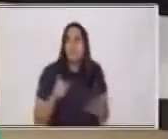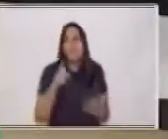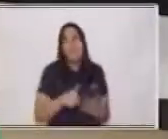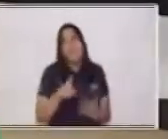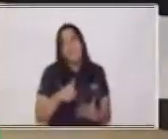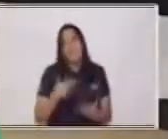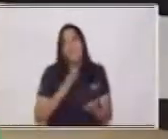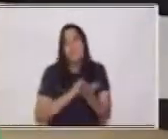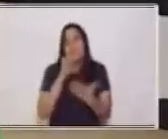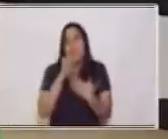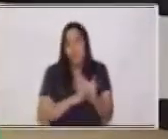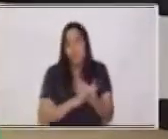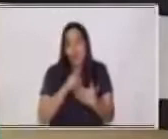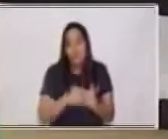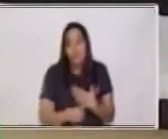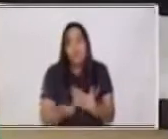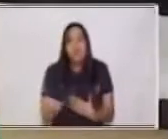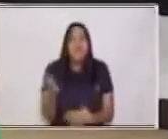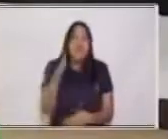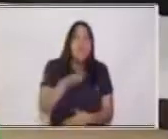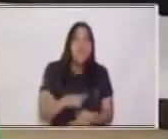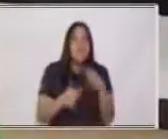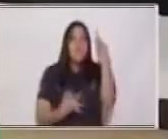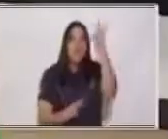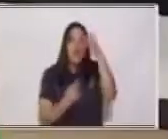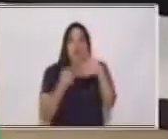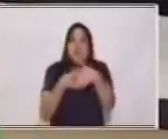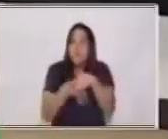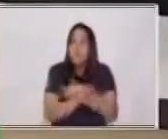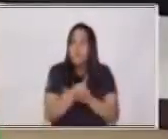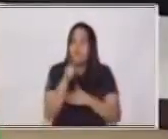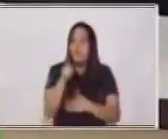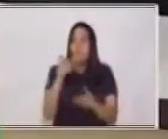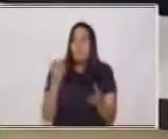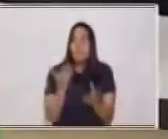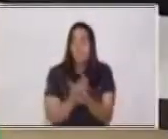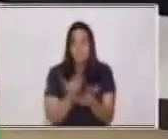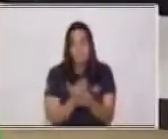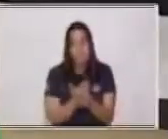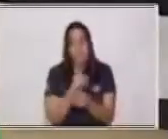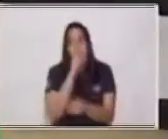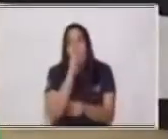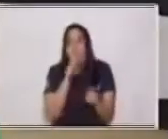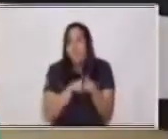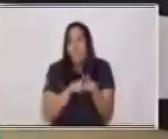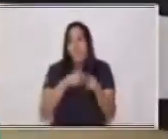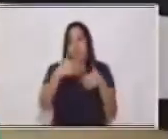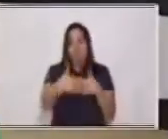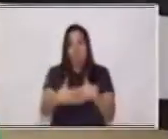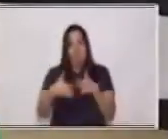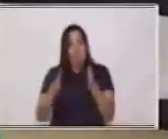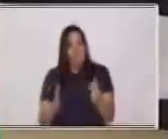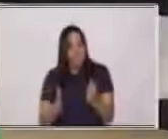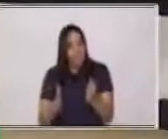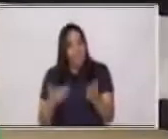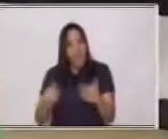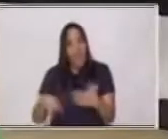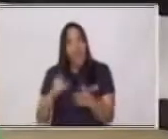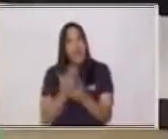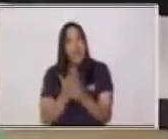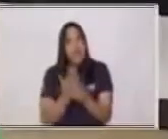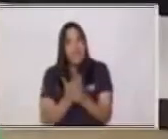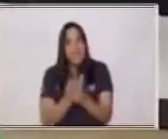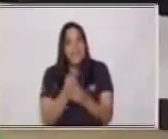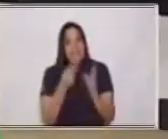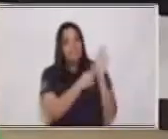programa y luego vas a guardar esta actividad en tu portafolio y cuando regreses a casa, a la escuela,